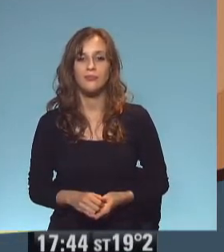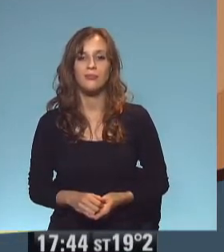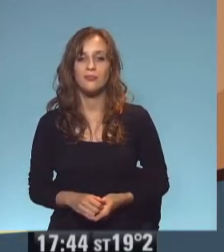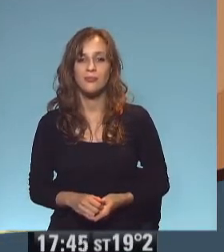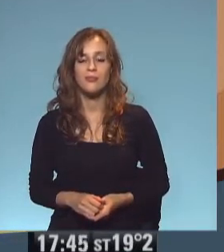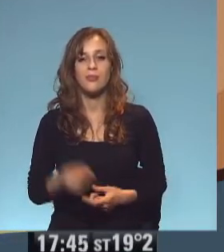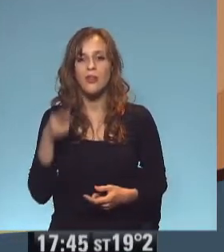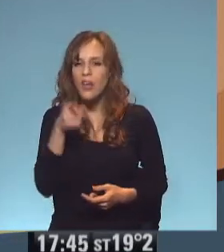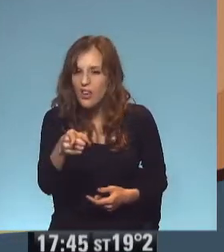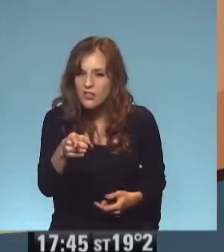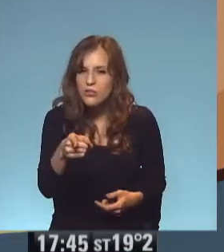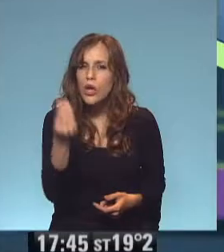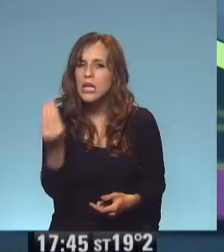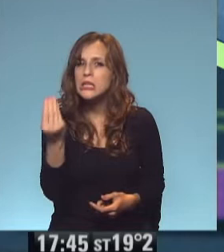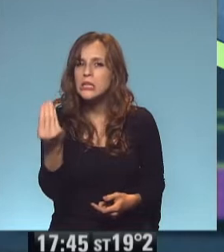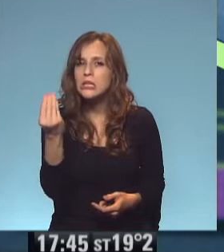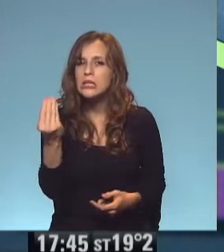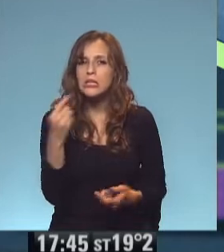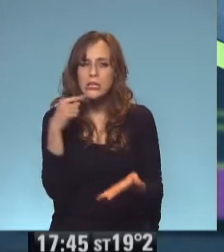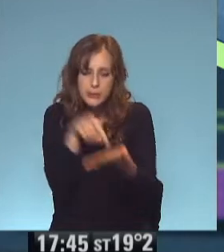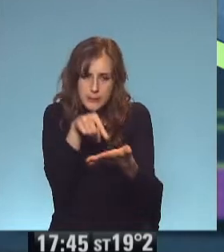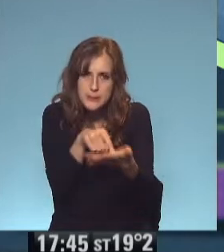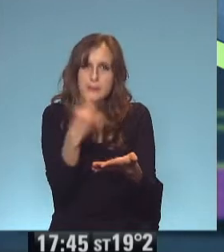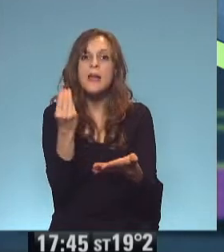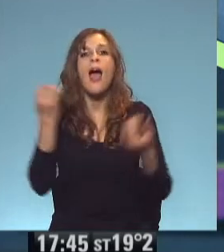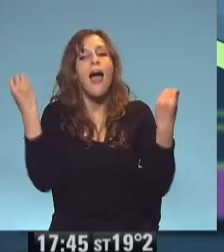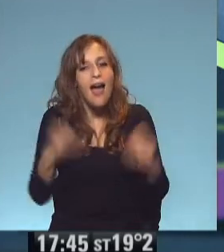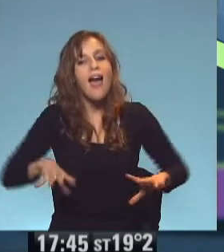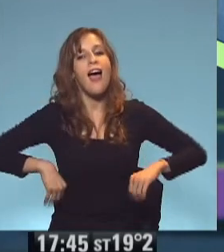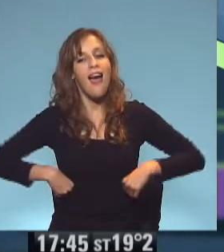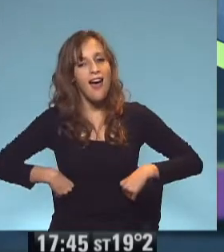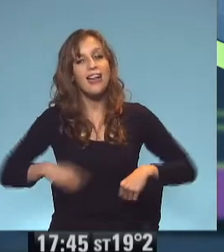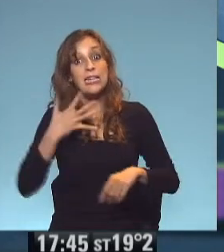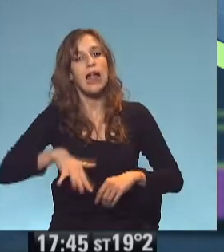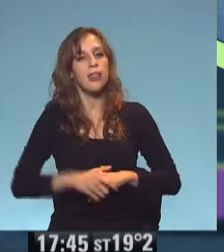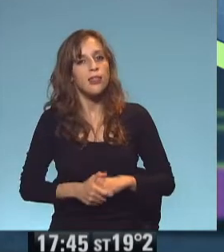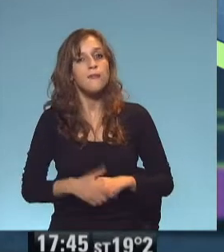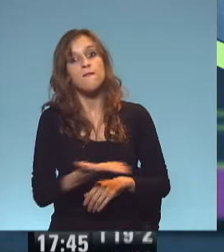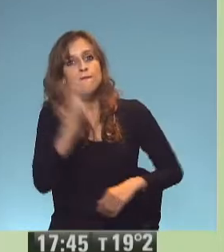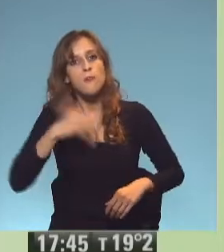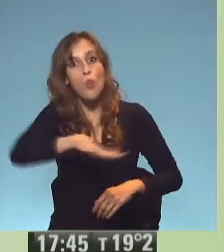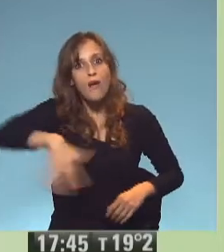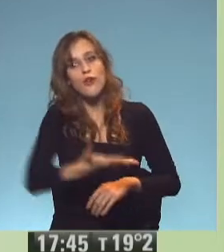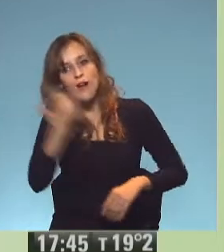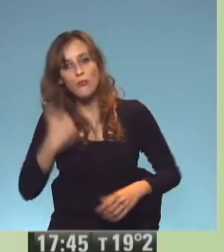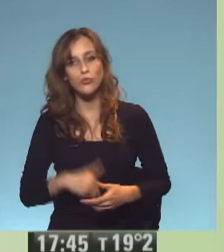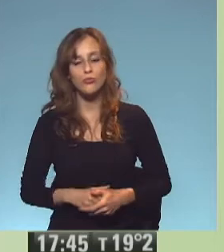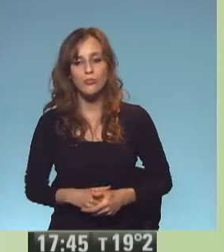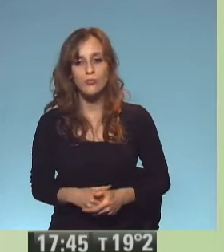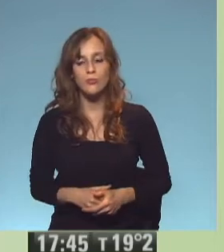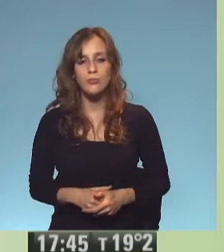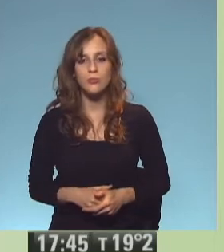¿Y eso? ¡Ajá! ¡Ya entendí! ¡Tenemos que ir ya mismo al pueblo!